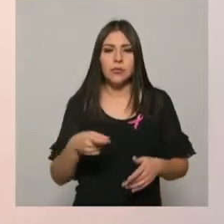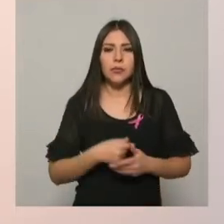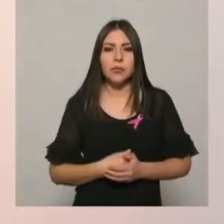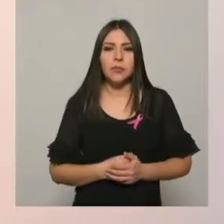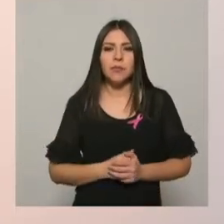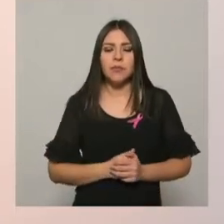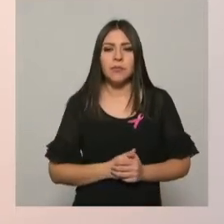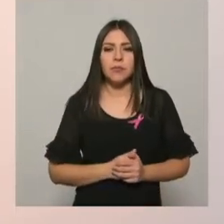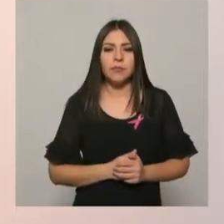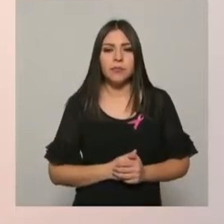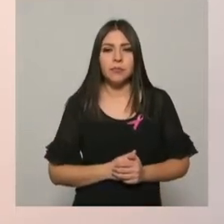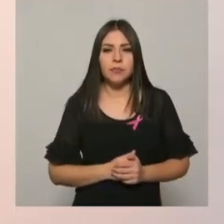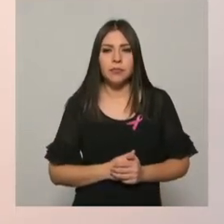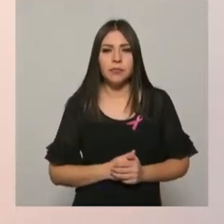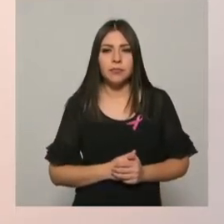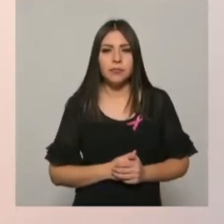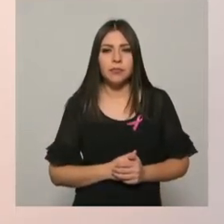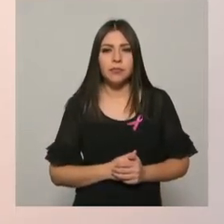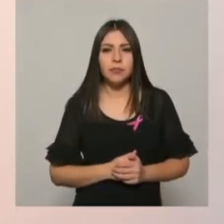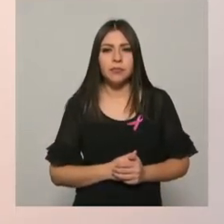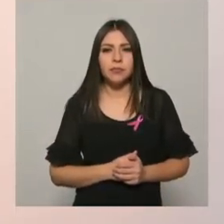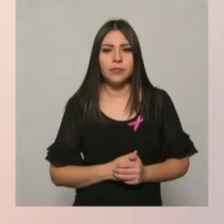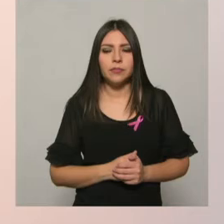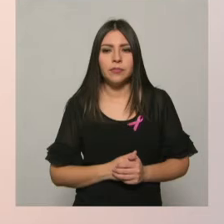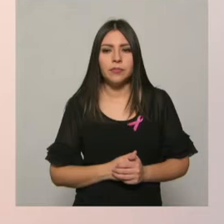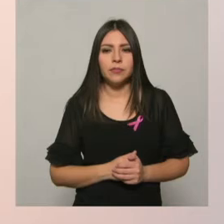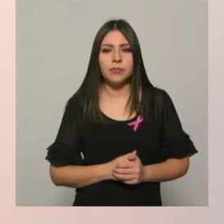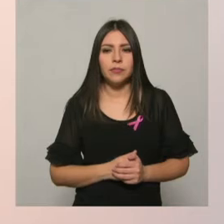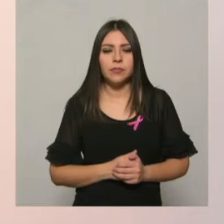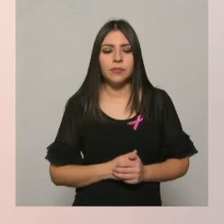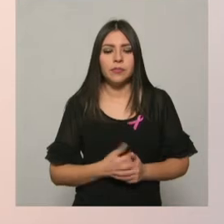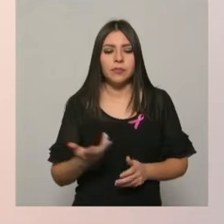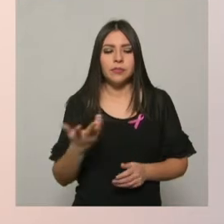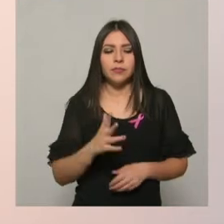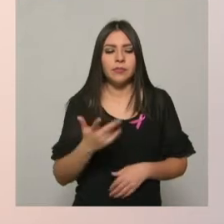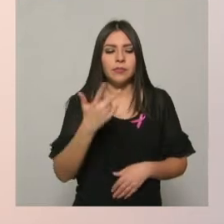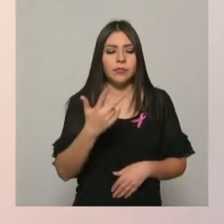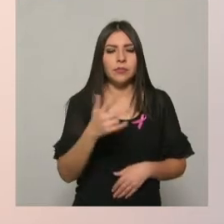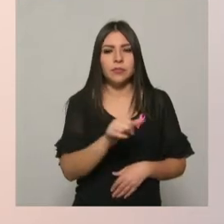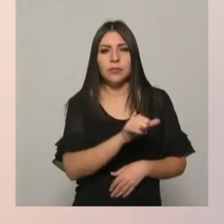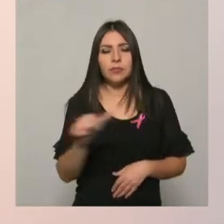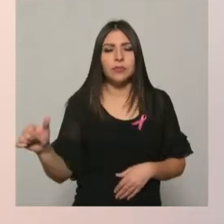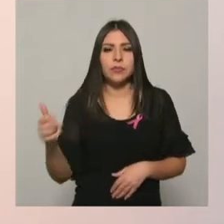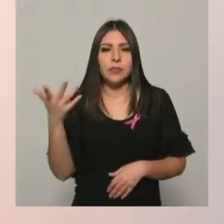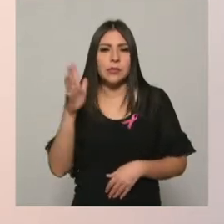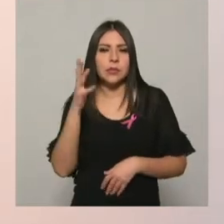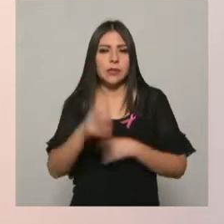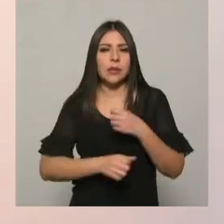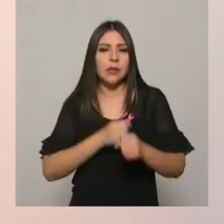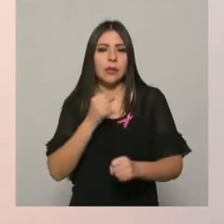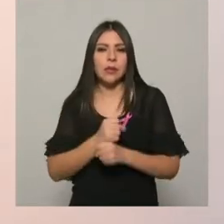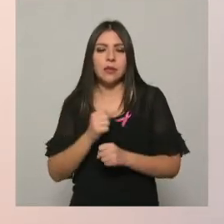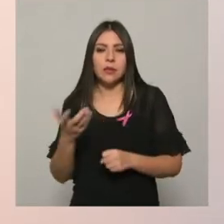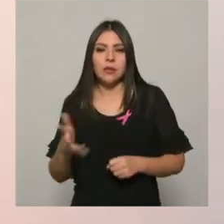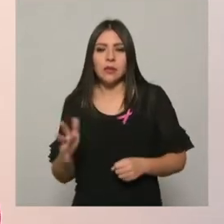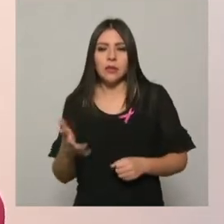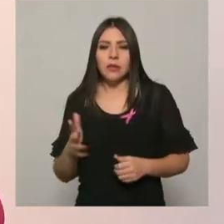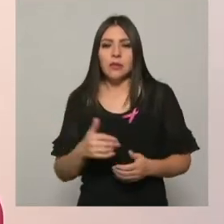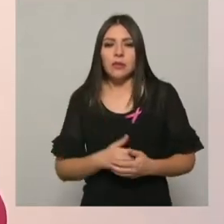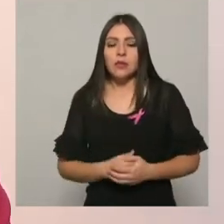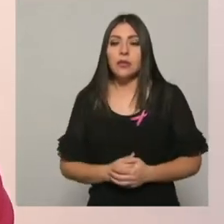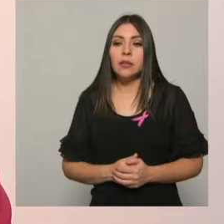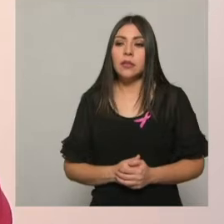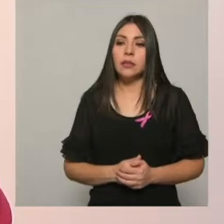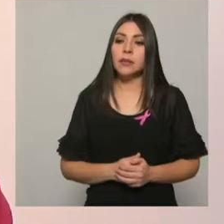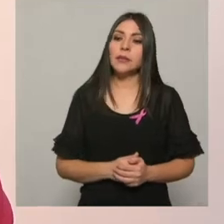llevamos anteriormente unos 8 o 10 años. 8 o 10 años. Más o menos. Pero ya relativamente nos